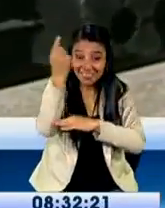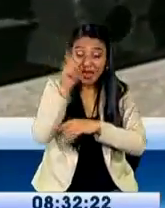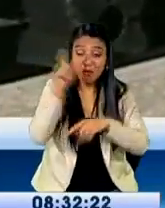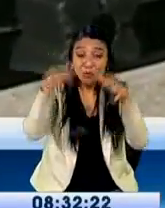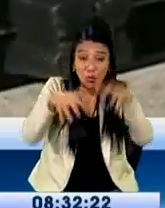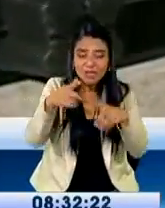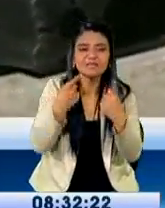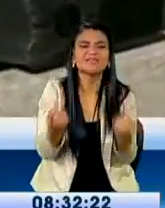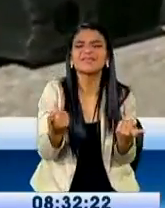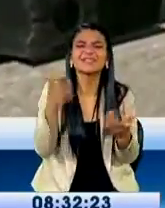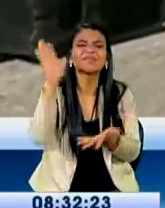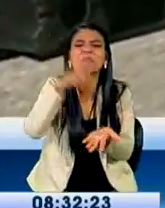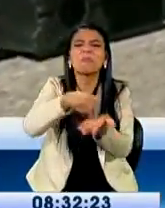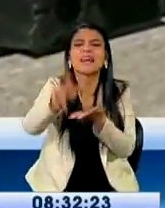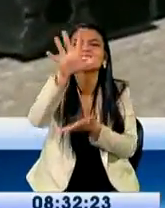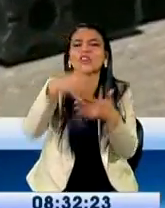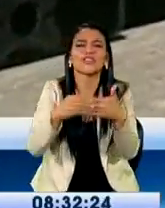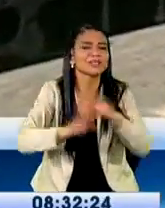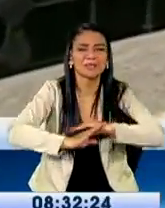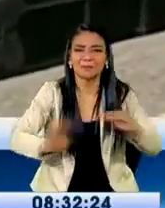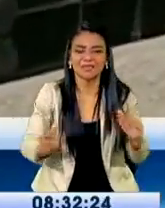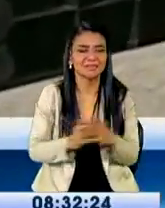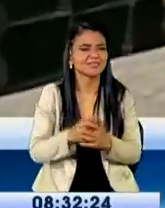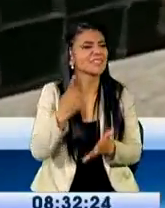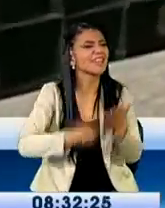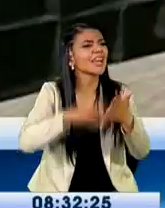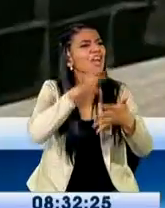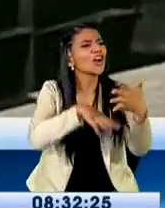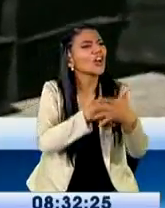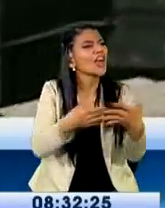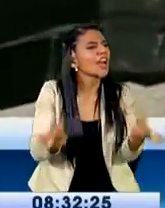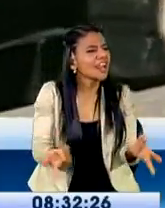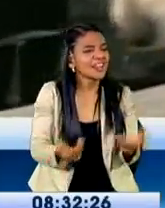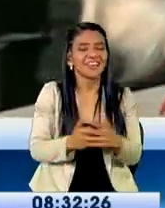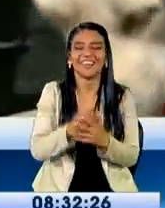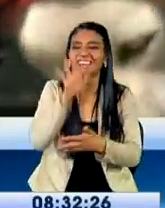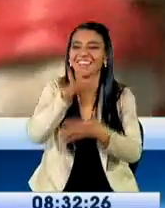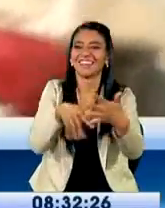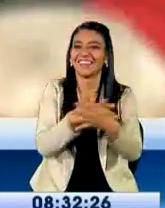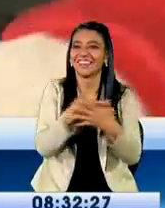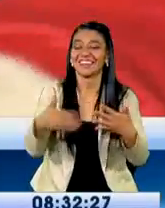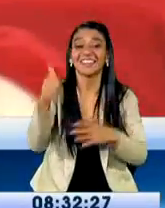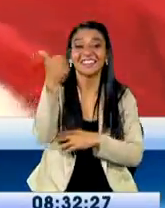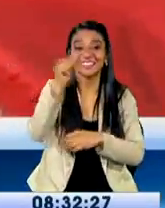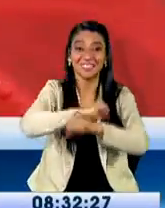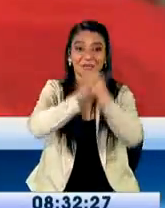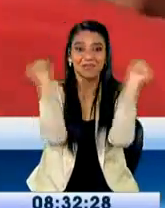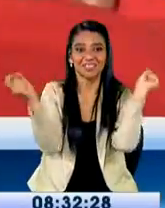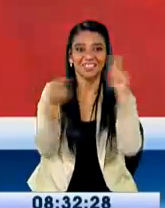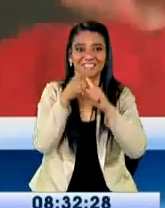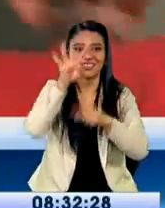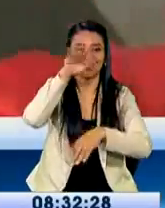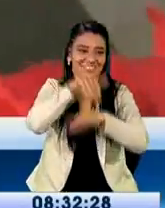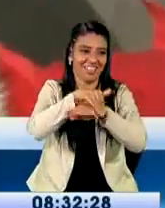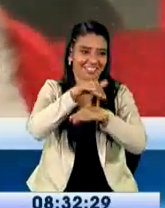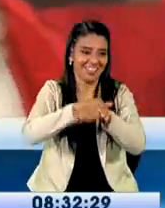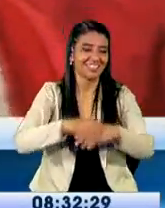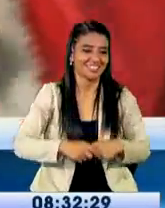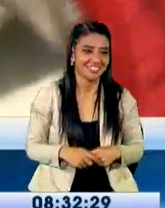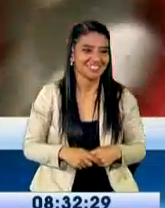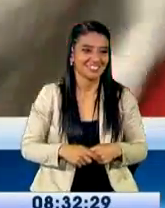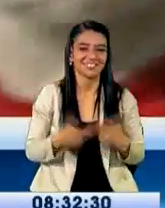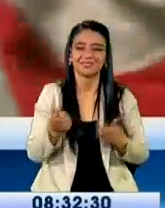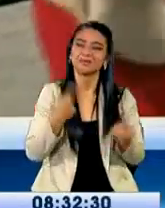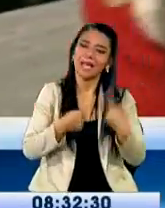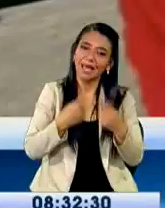solo $5. ¿En qué horario van a estar ustedes? Este se va a realizar desde las 10 de la mañana hasta las 4 de la tarde. Vamos a estar